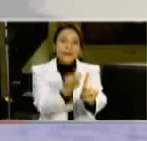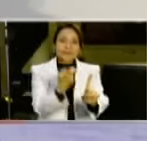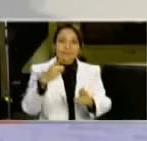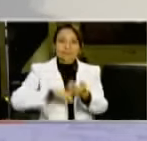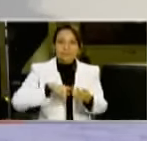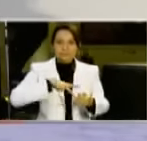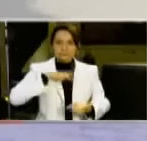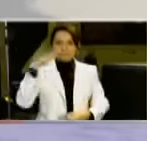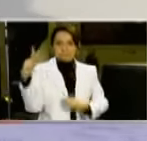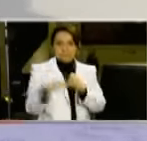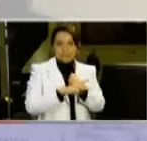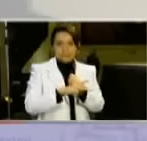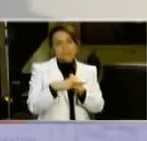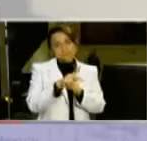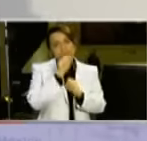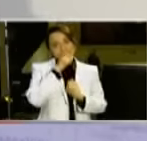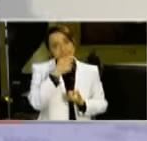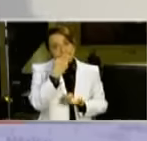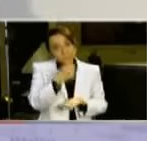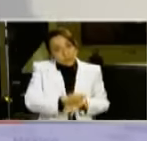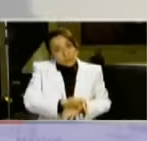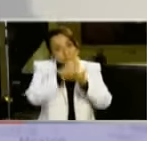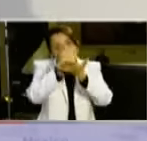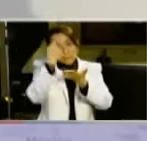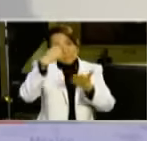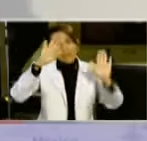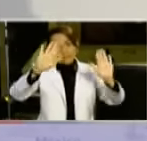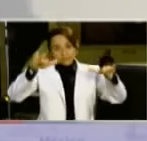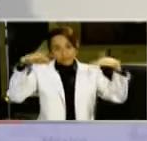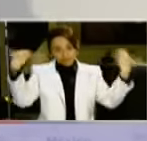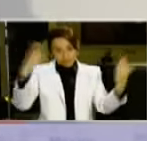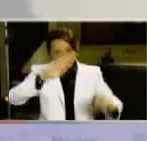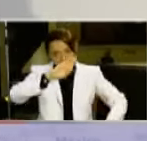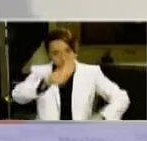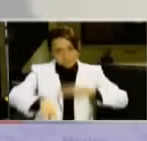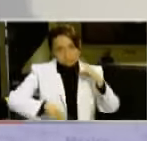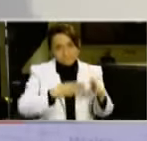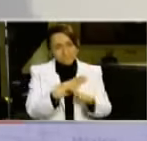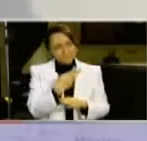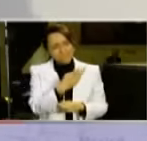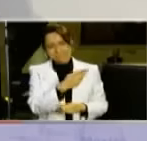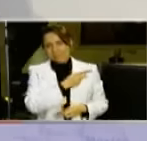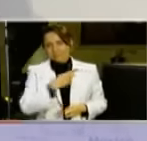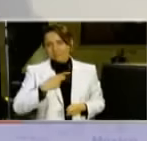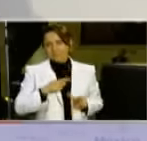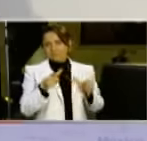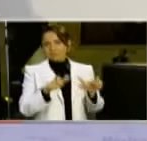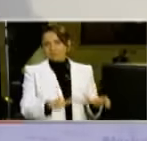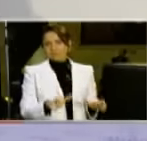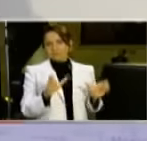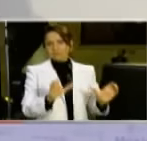debemos aceptar esa realidad y asegurarnos de que ella no genere competencia ni conflictividad.